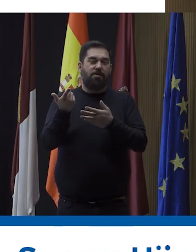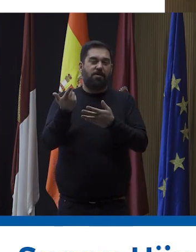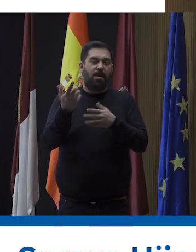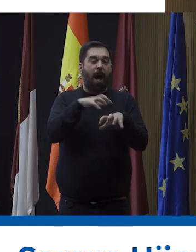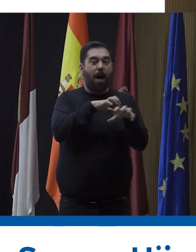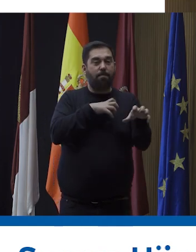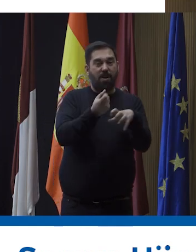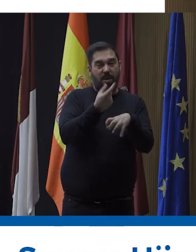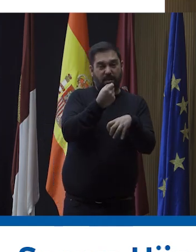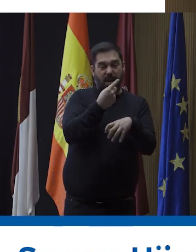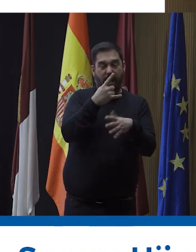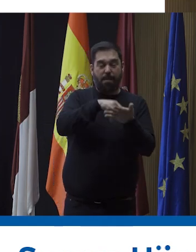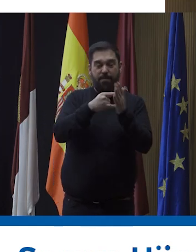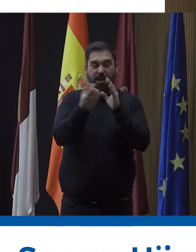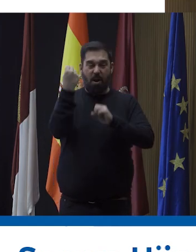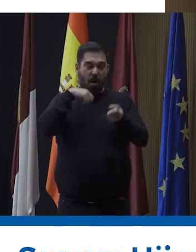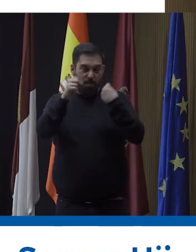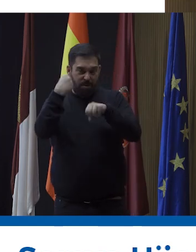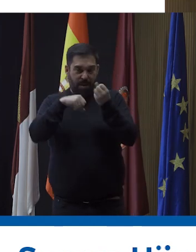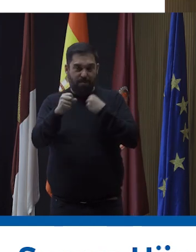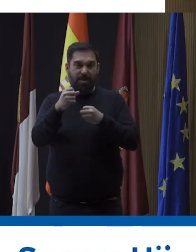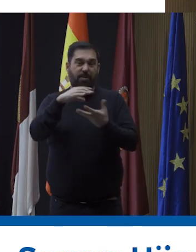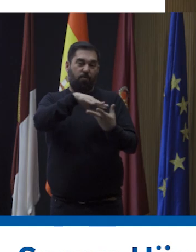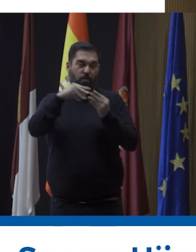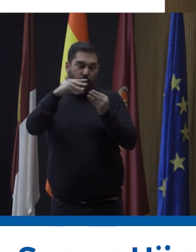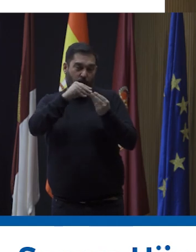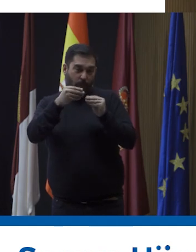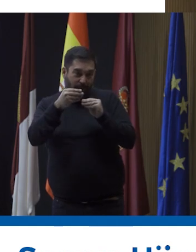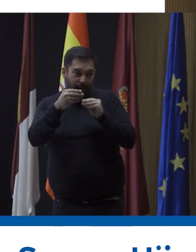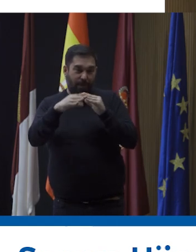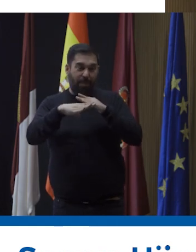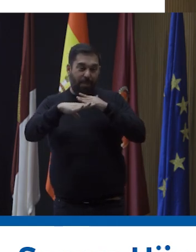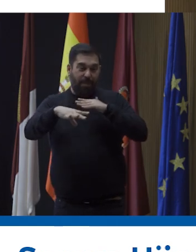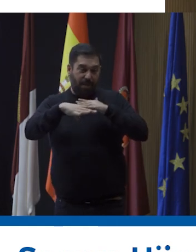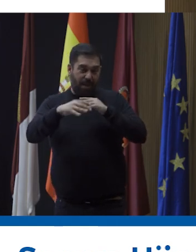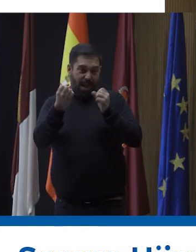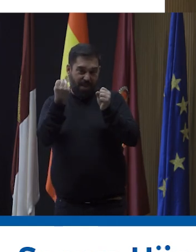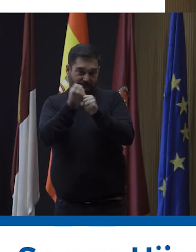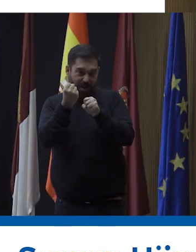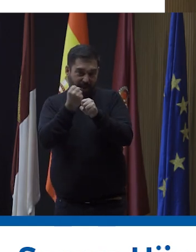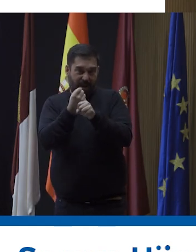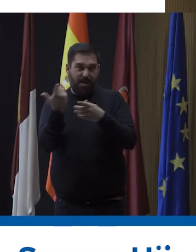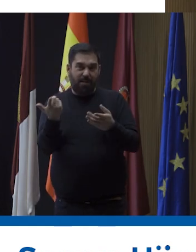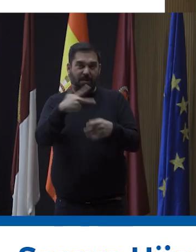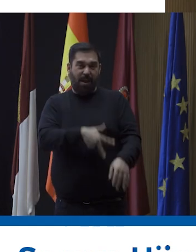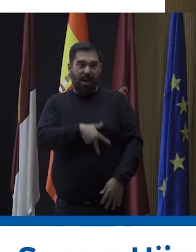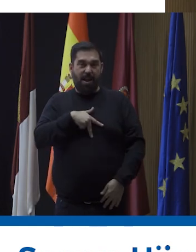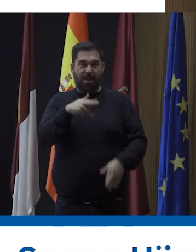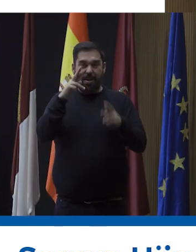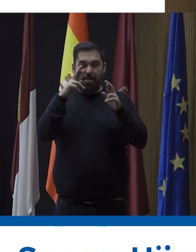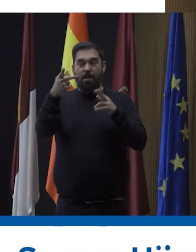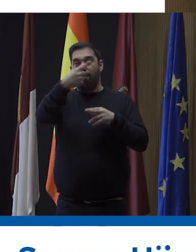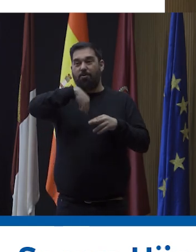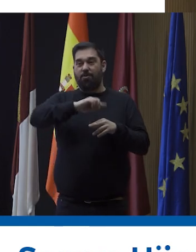técnicas comportamentales, como hemos visto, el entrenamiento de la musculatura del suelo pélvico, que es muy individualizado, pero de forma general espero que hoy ya se